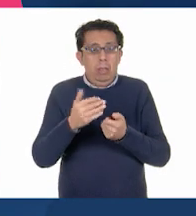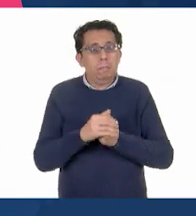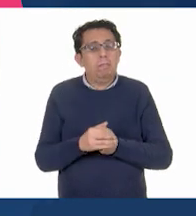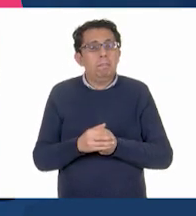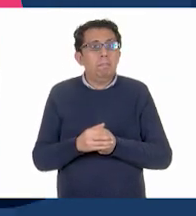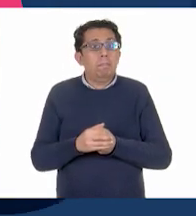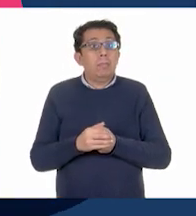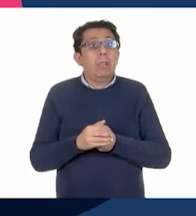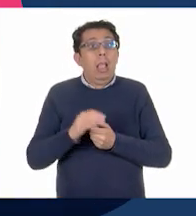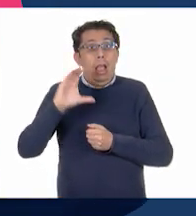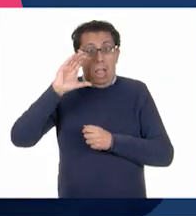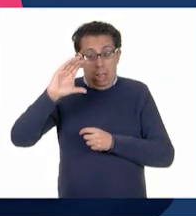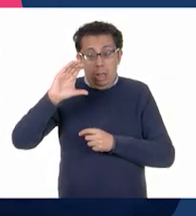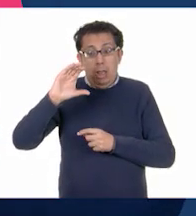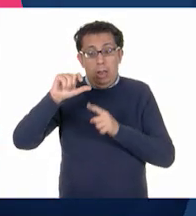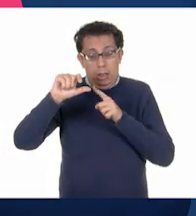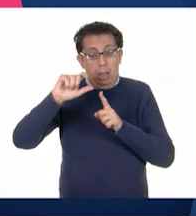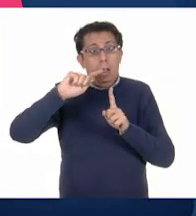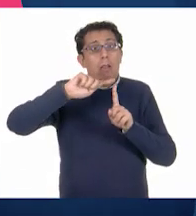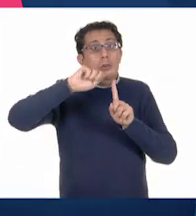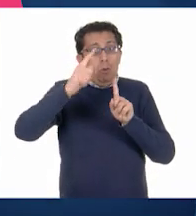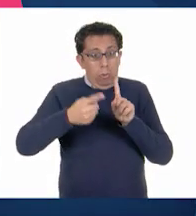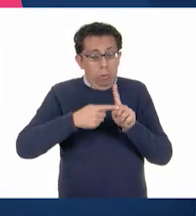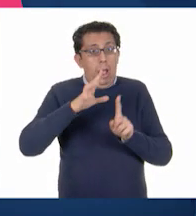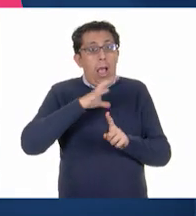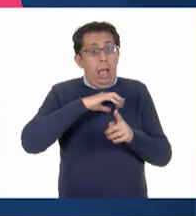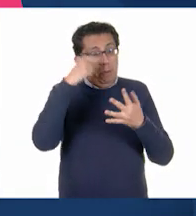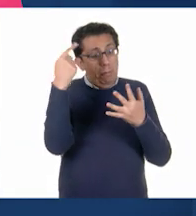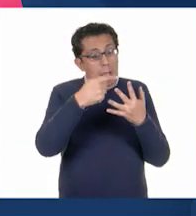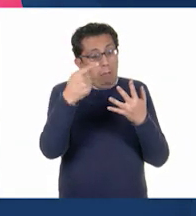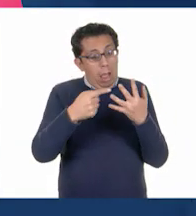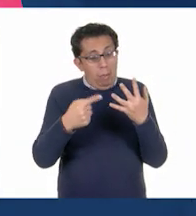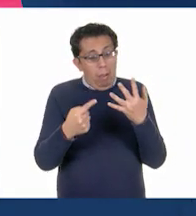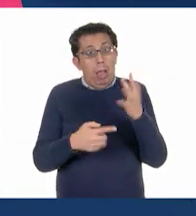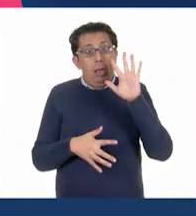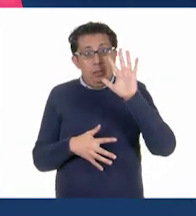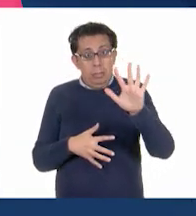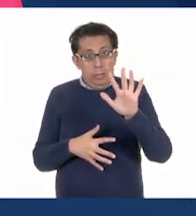El ciclo del carbono consta de 5 momentos, que son: